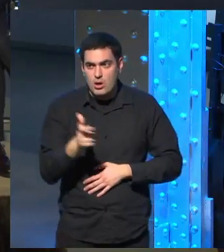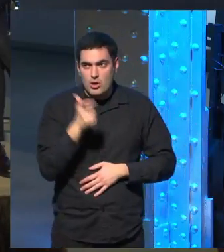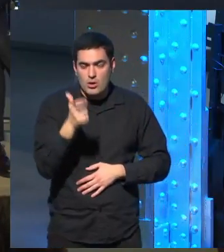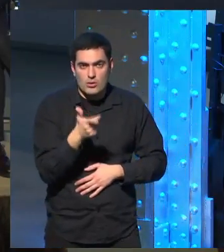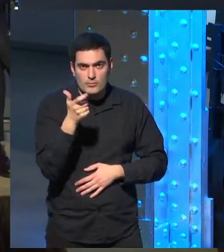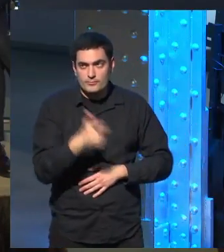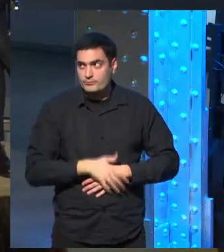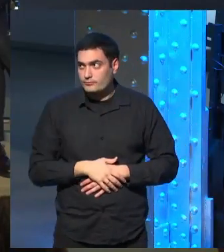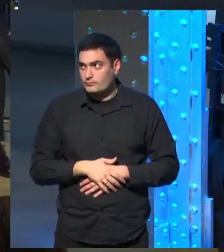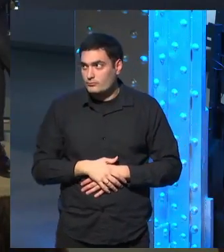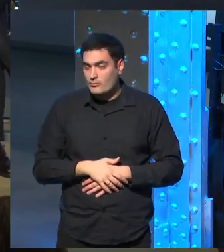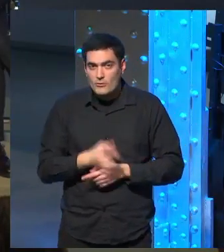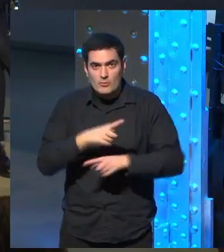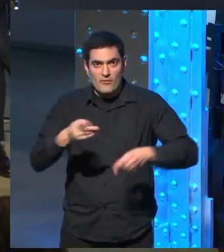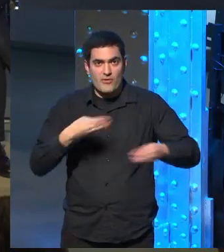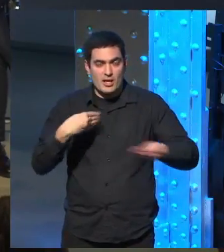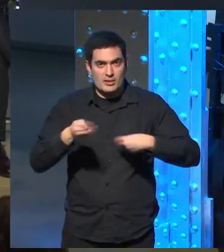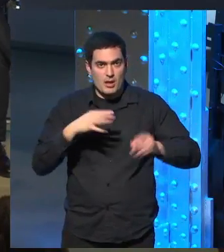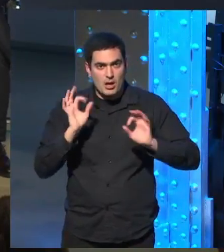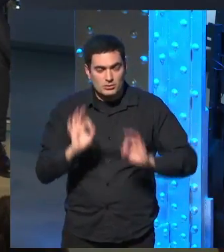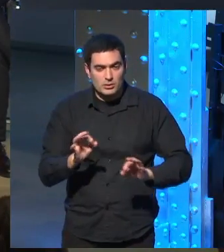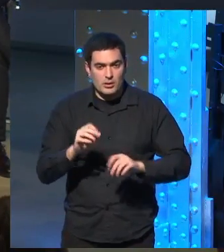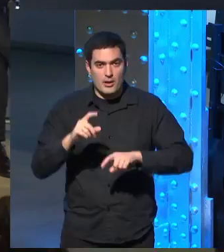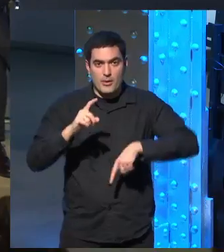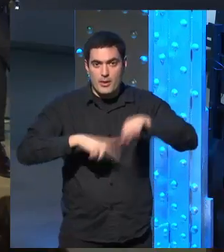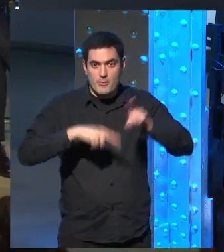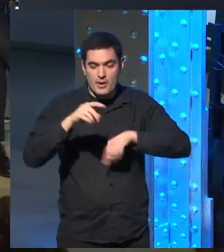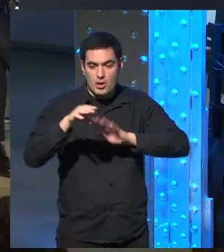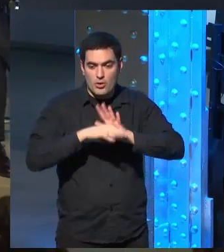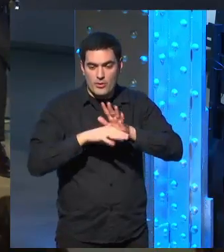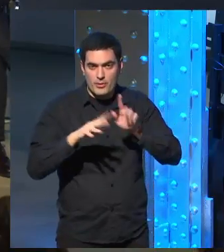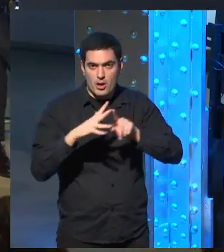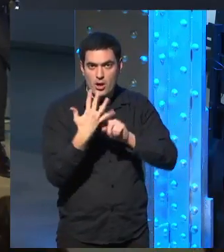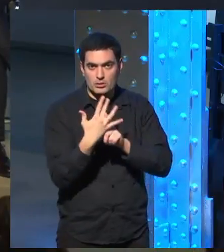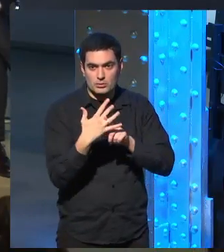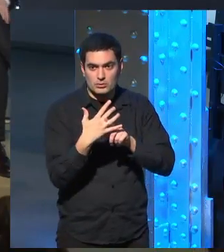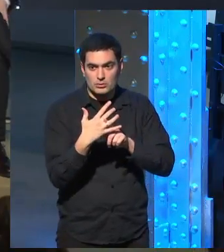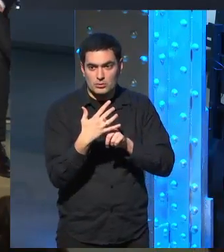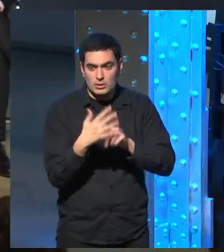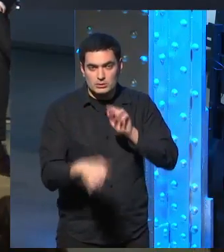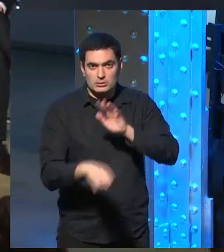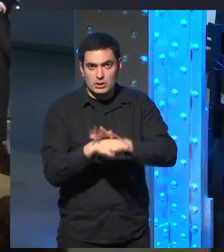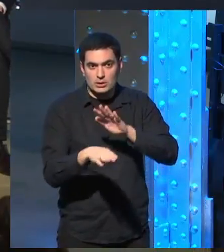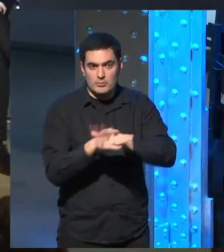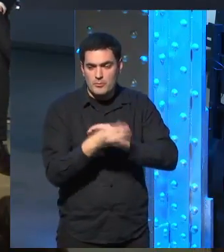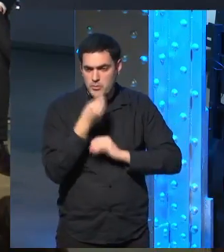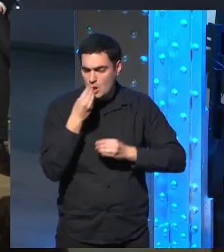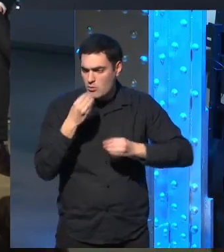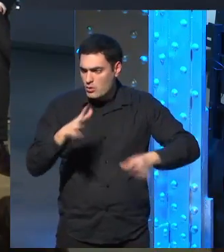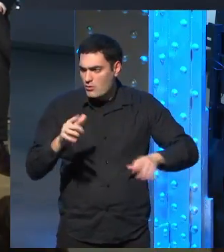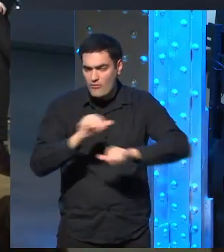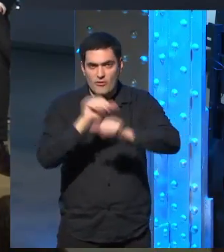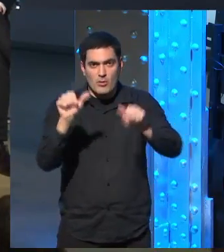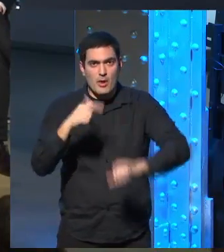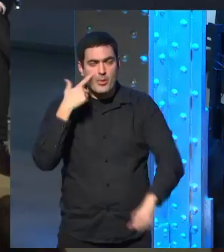exactamente, porque la música es flexible y porque depende de muchas condiciones el que sea expresiva, ¿no? Pero bueno, es una